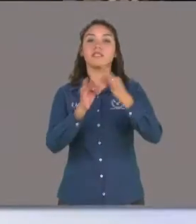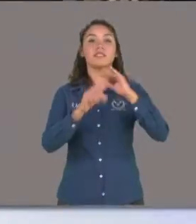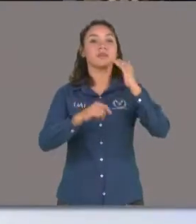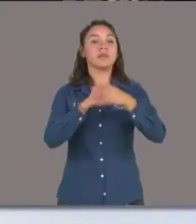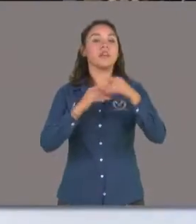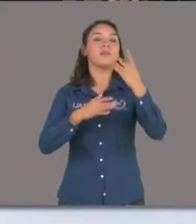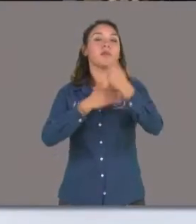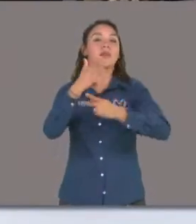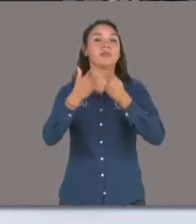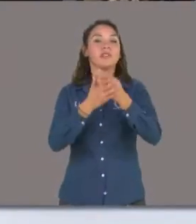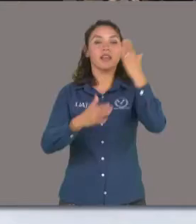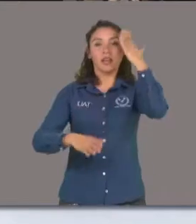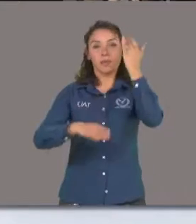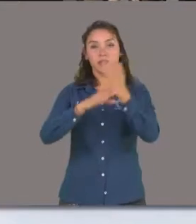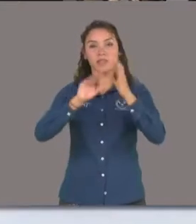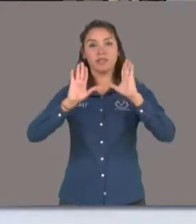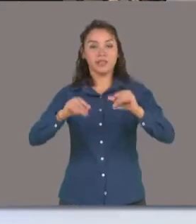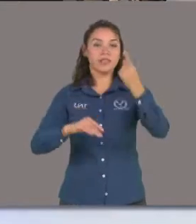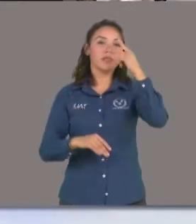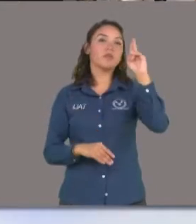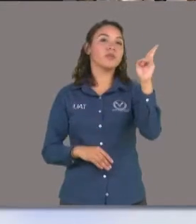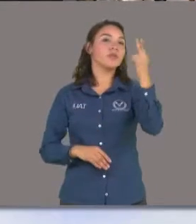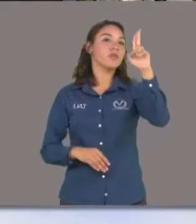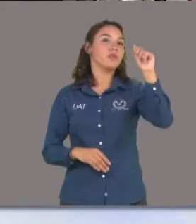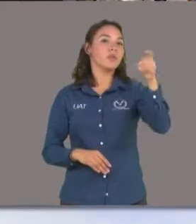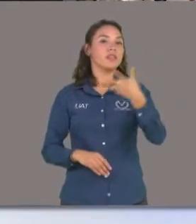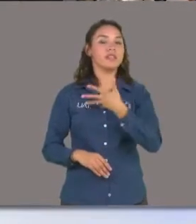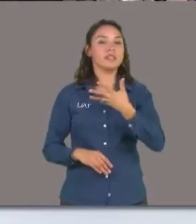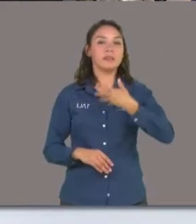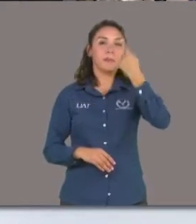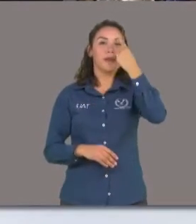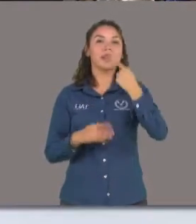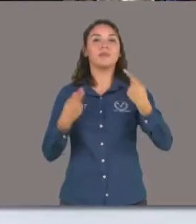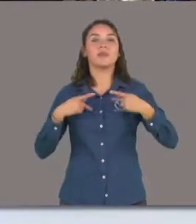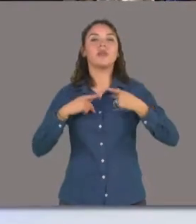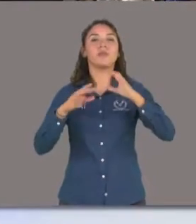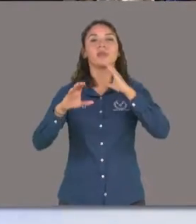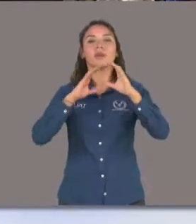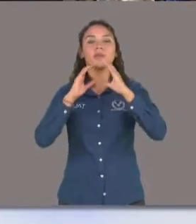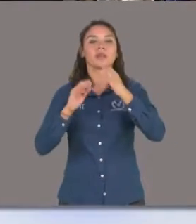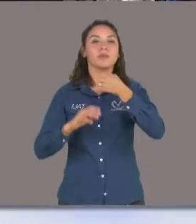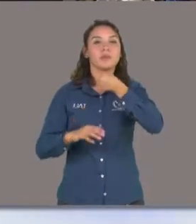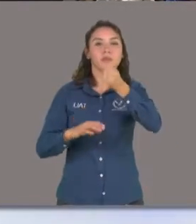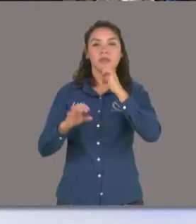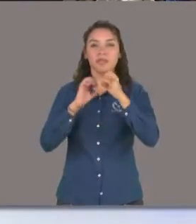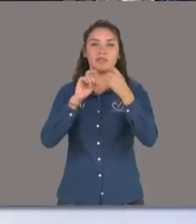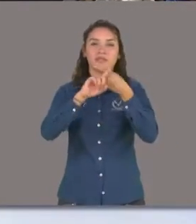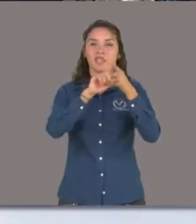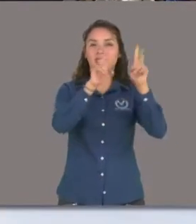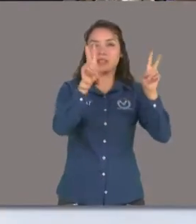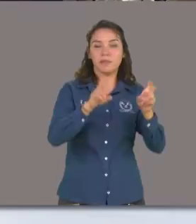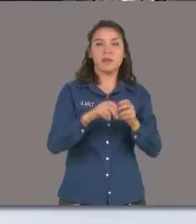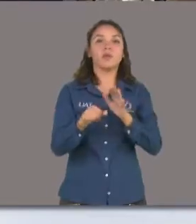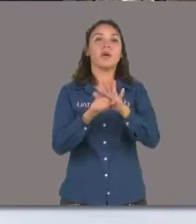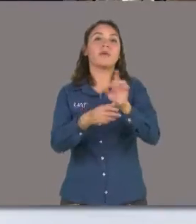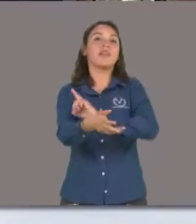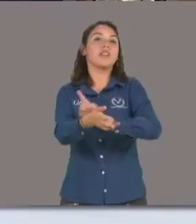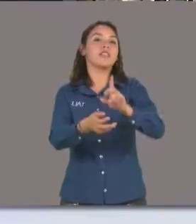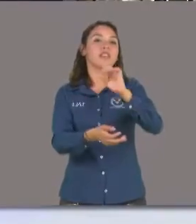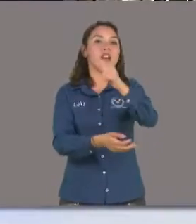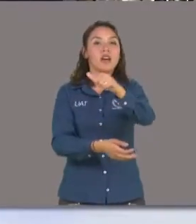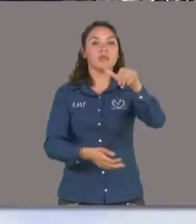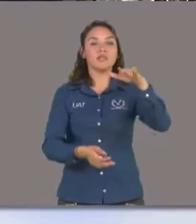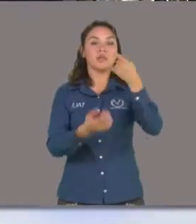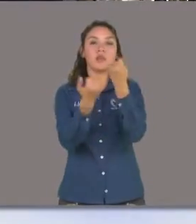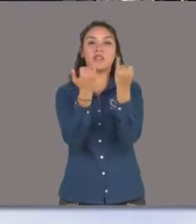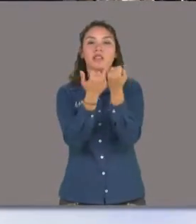Concluye el programa de formación y capacitación que la Universidad Autónoma de Tamaulipas brindó a comunicadores del Estado sobre varios rubros, entre ellos el derecho de